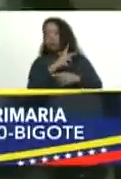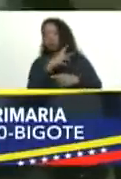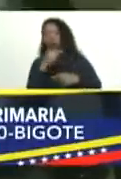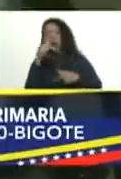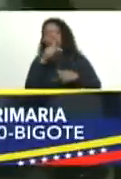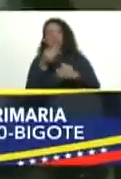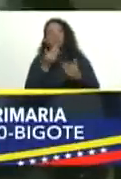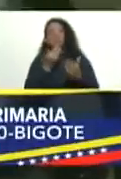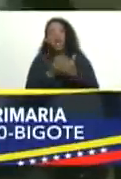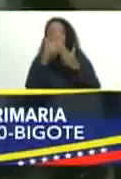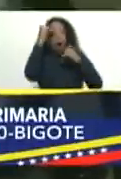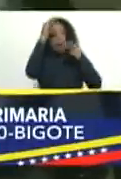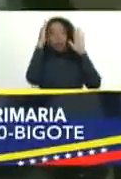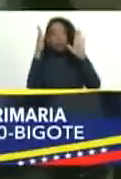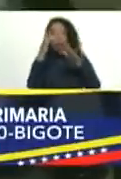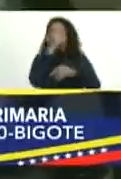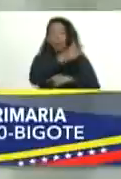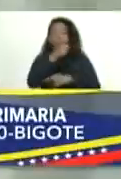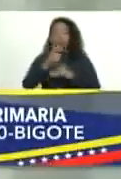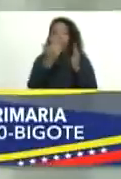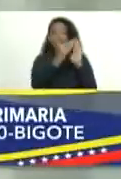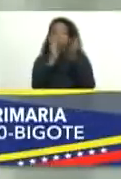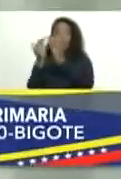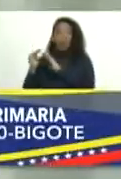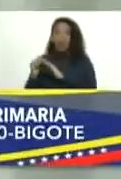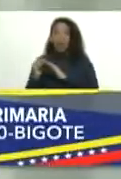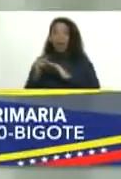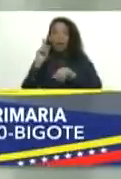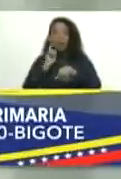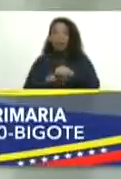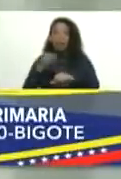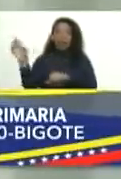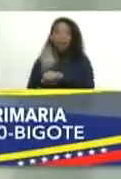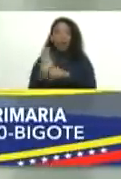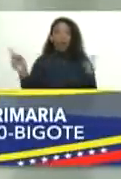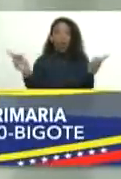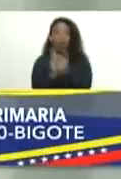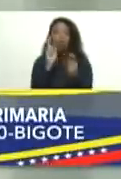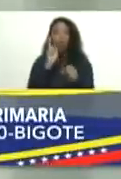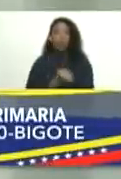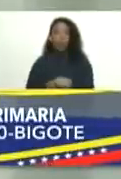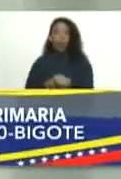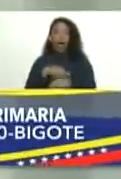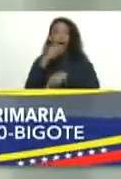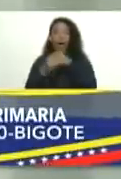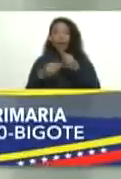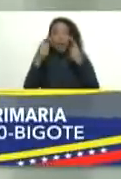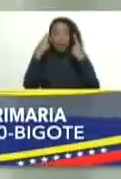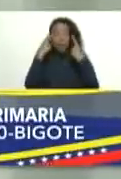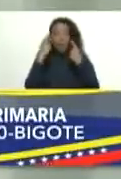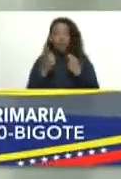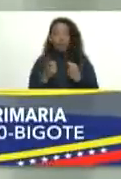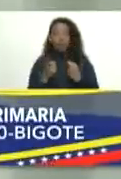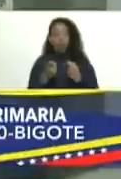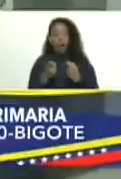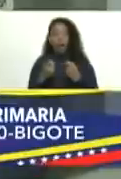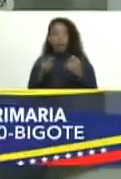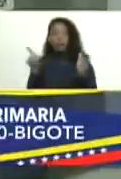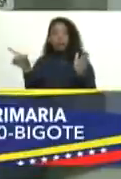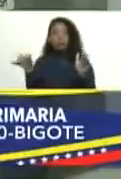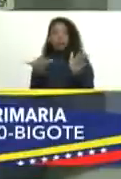a permitir atender a todas nuestras comunidades en tiempo real y darle especialidades cerca de su